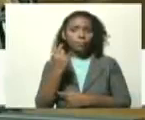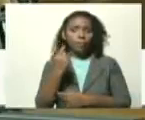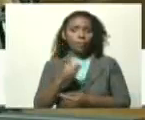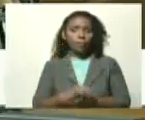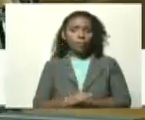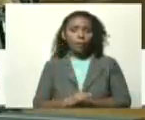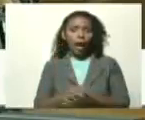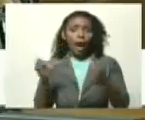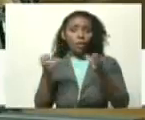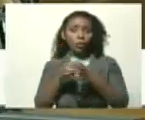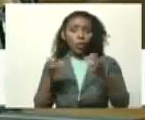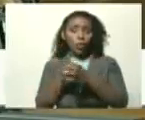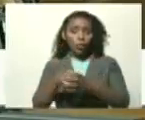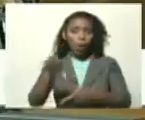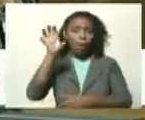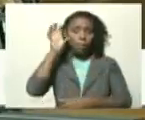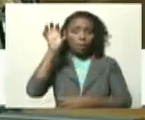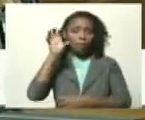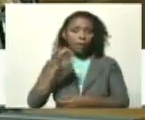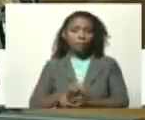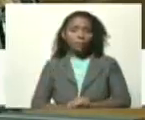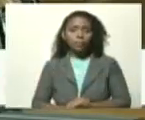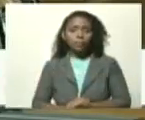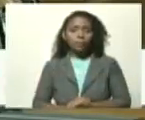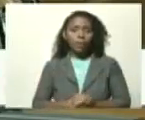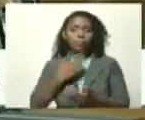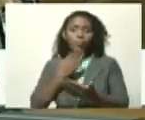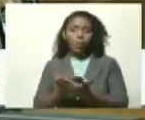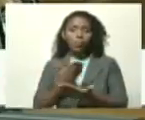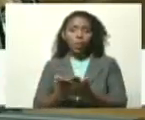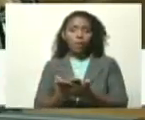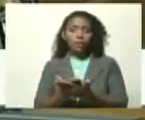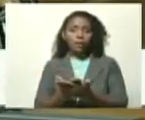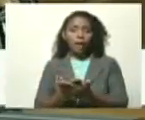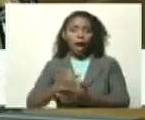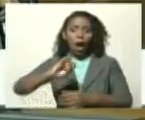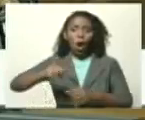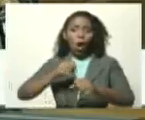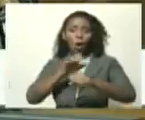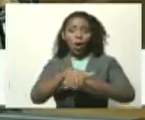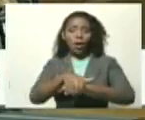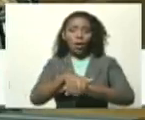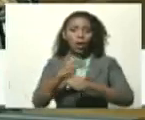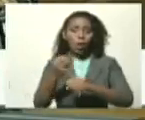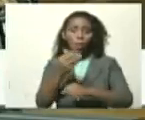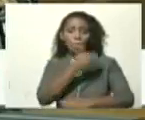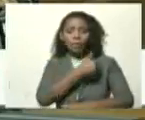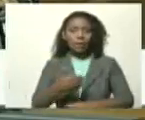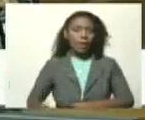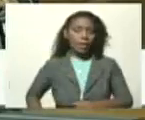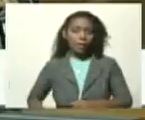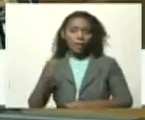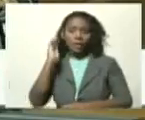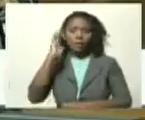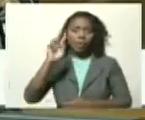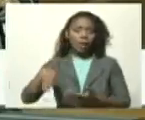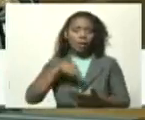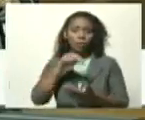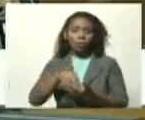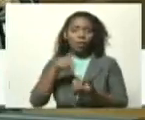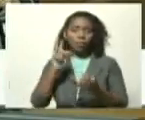El bloque de la patria se propone a Jorge Rodríguez Gómez como presidente de la Asamblea